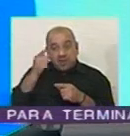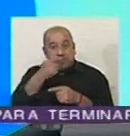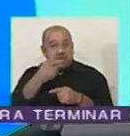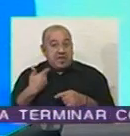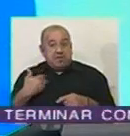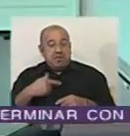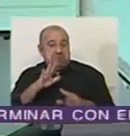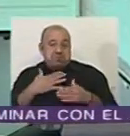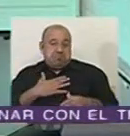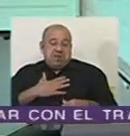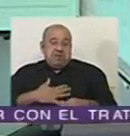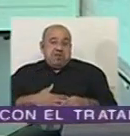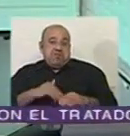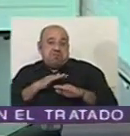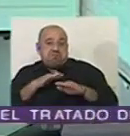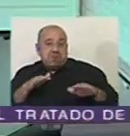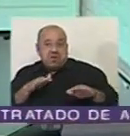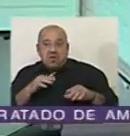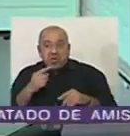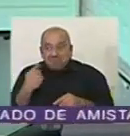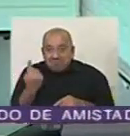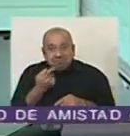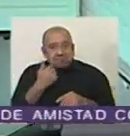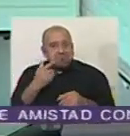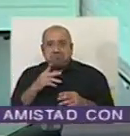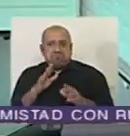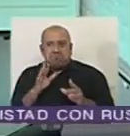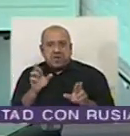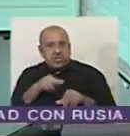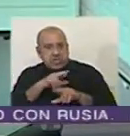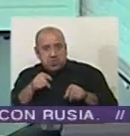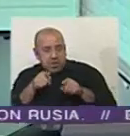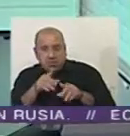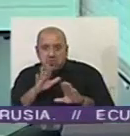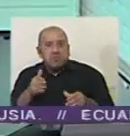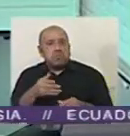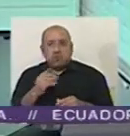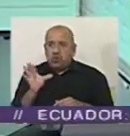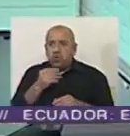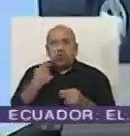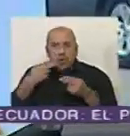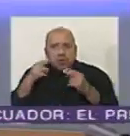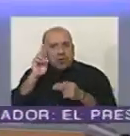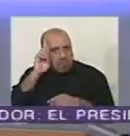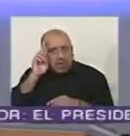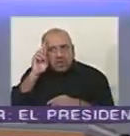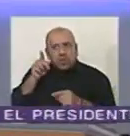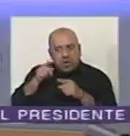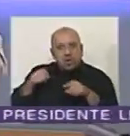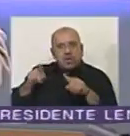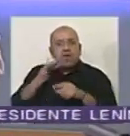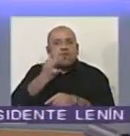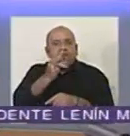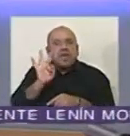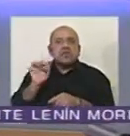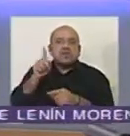Buenos Aires, y tampoco se vio que nadie le rechazara dar la mano o que lo enfrentara por todos estos cuestionamientos que se han dado. Por supuesto que no. Macron dijo que quizás